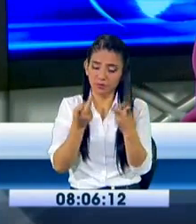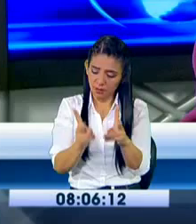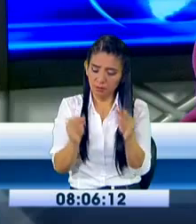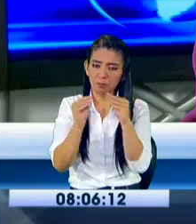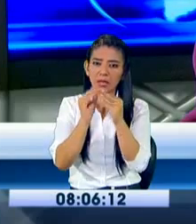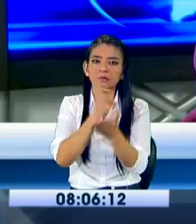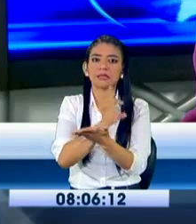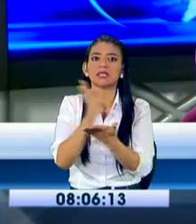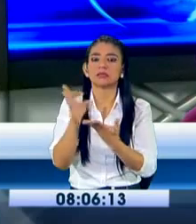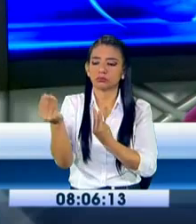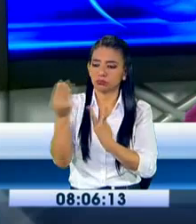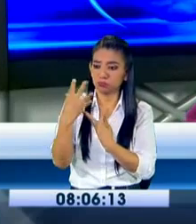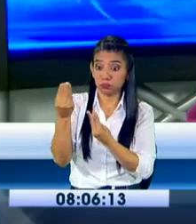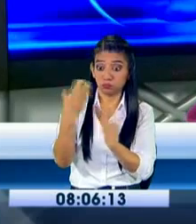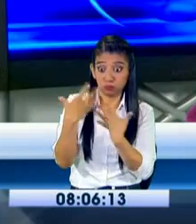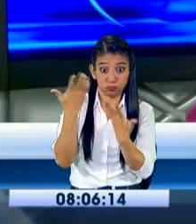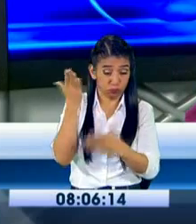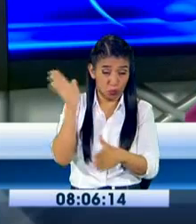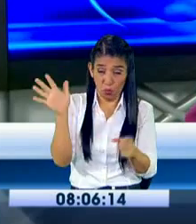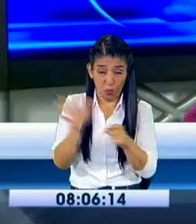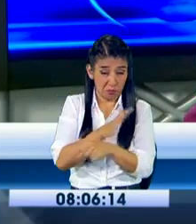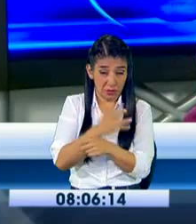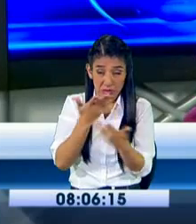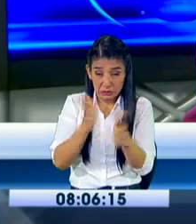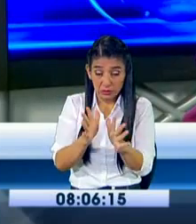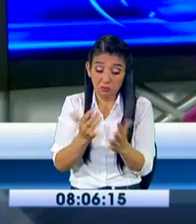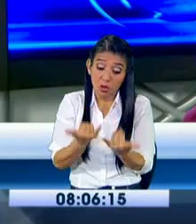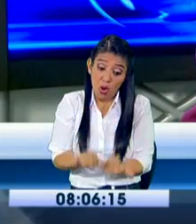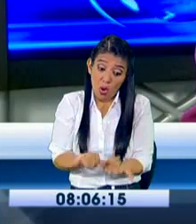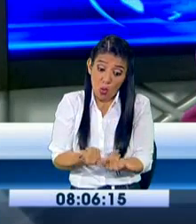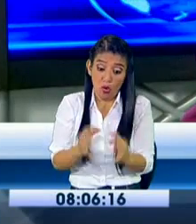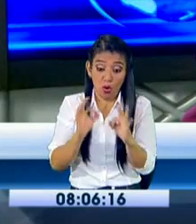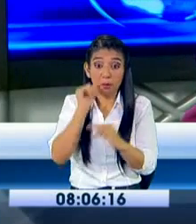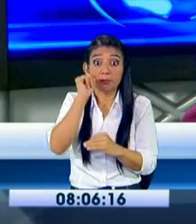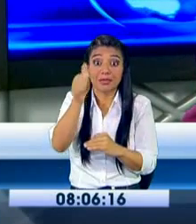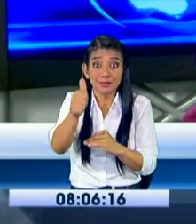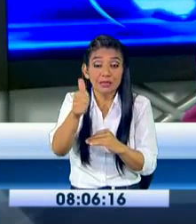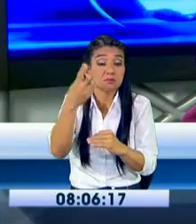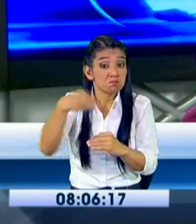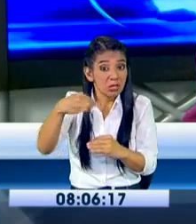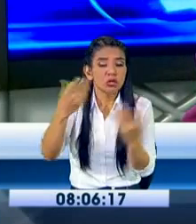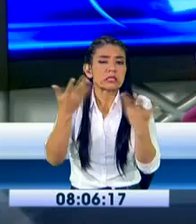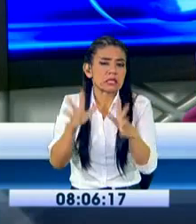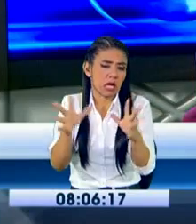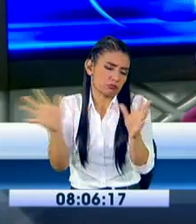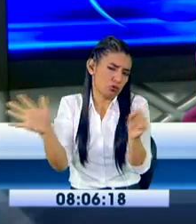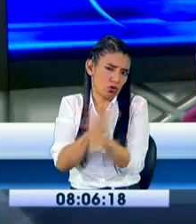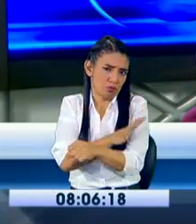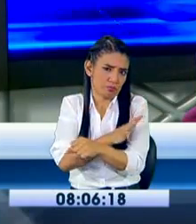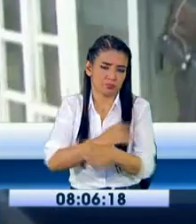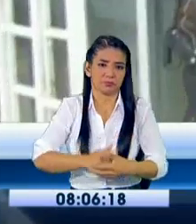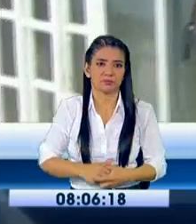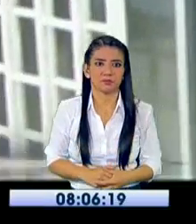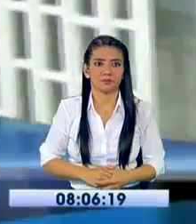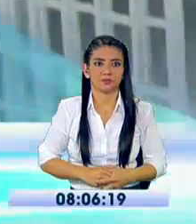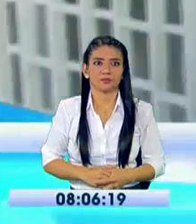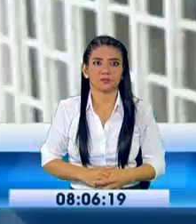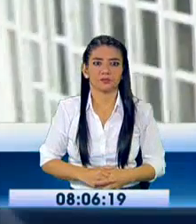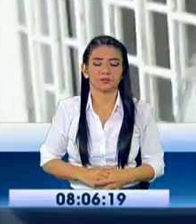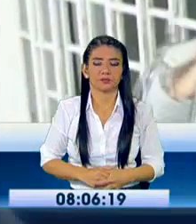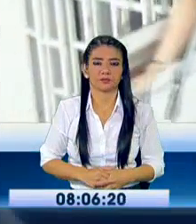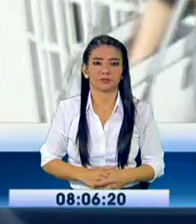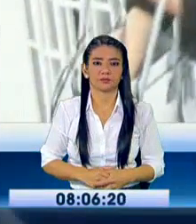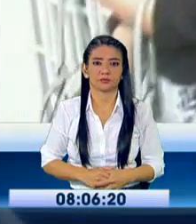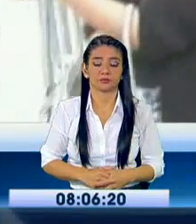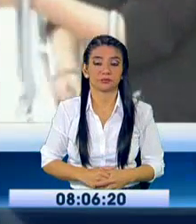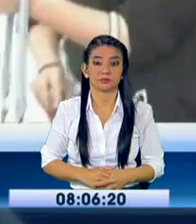Justicia acudieron los abogados de ambas partes y los peritos quienes hicieron sus declaraciones en esta jornada. El doctor Héctor Vanegas acudió